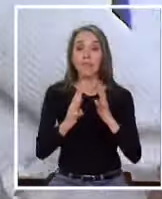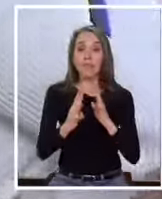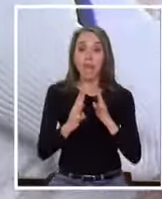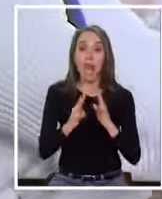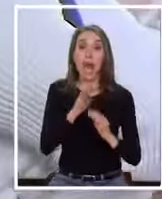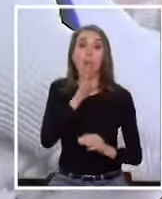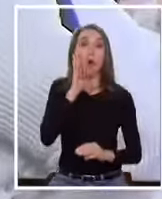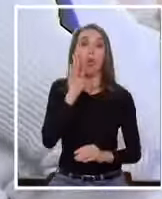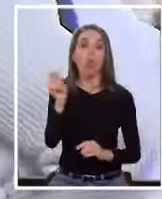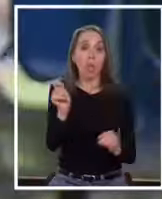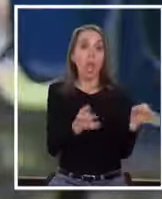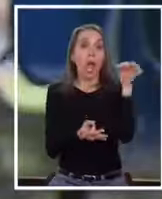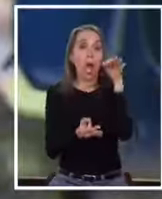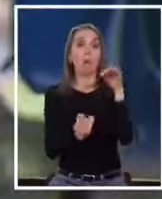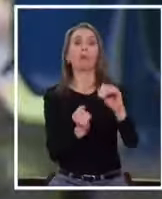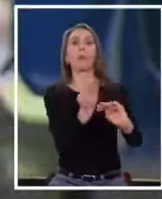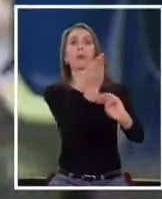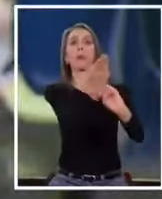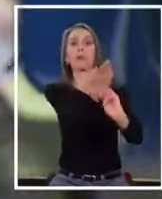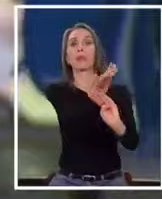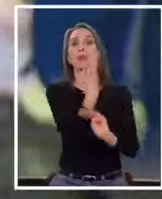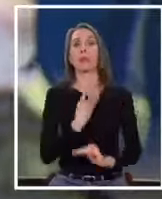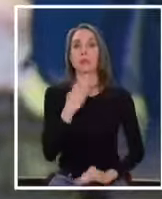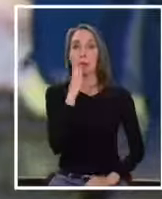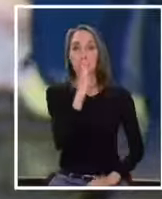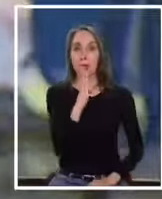al día.